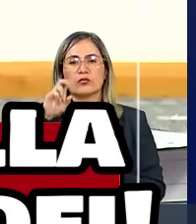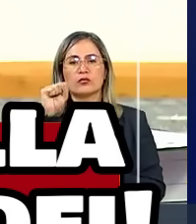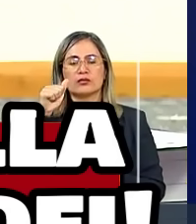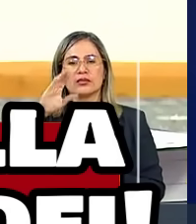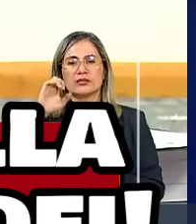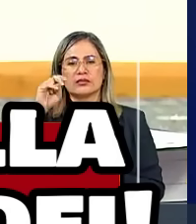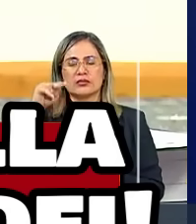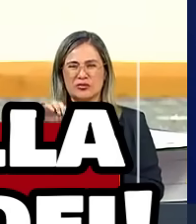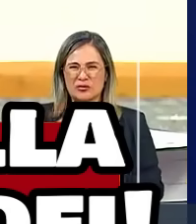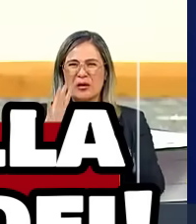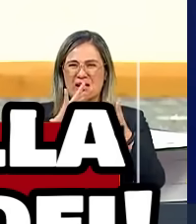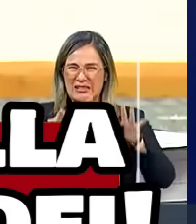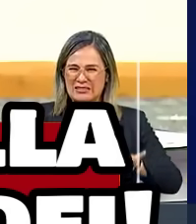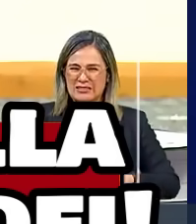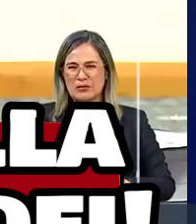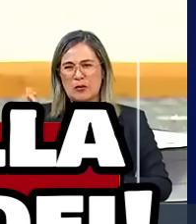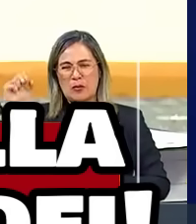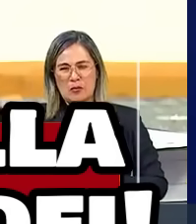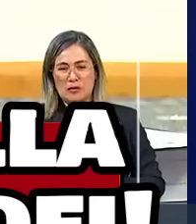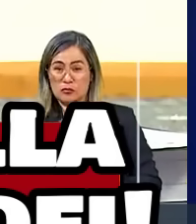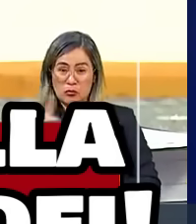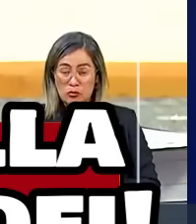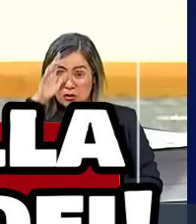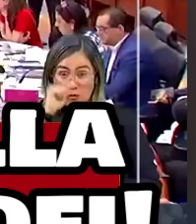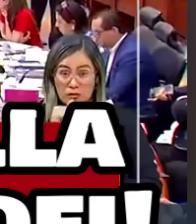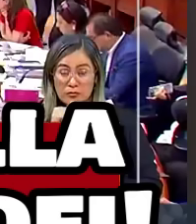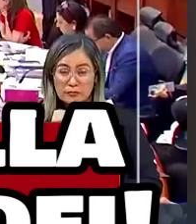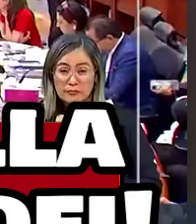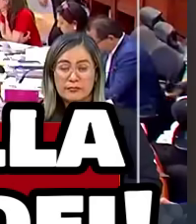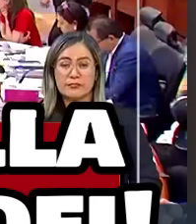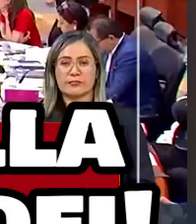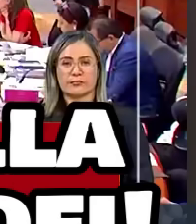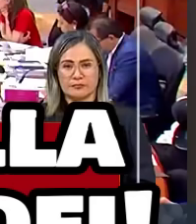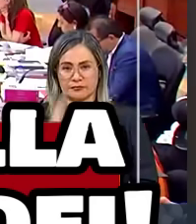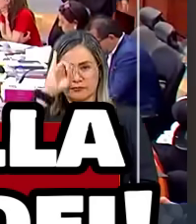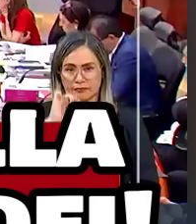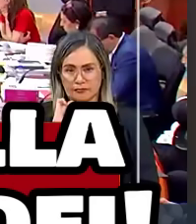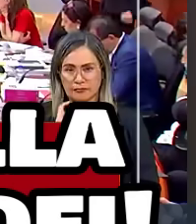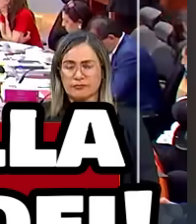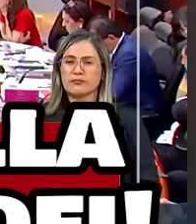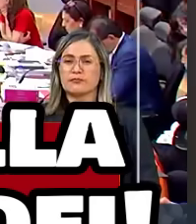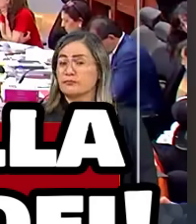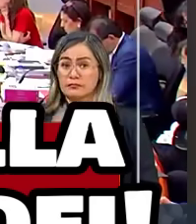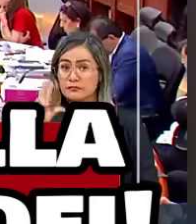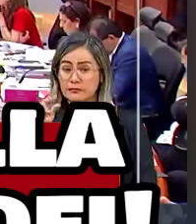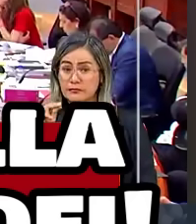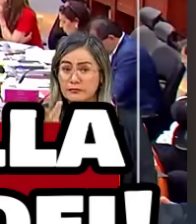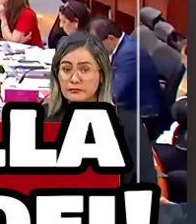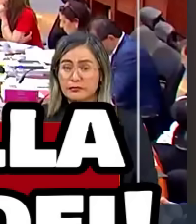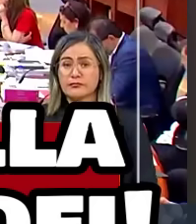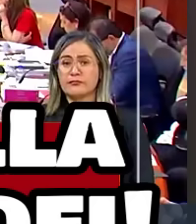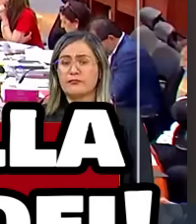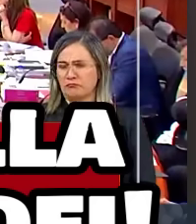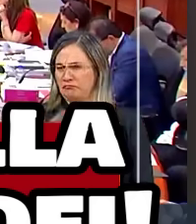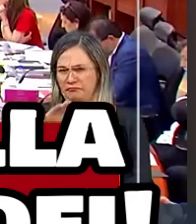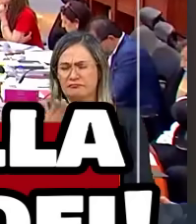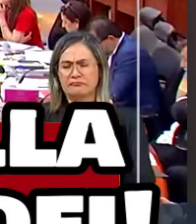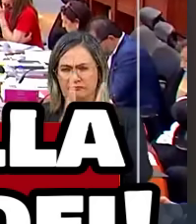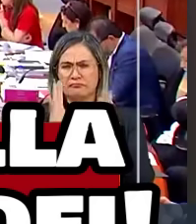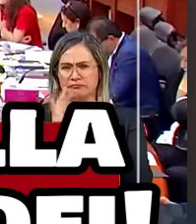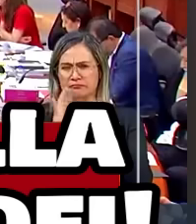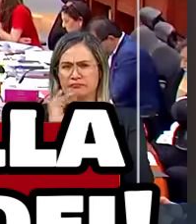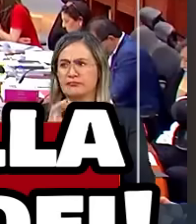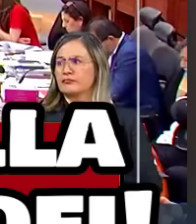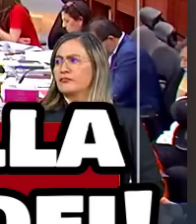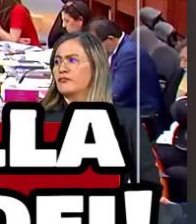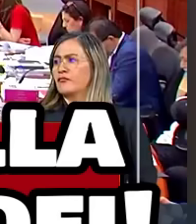escrito presentado por el Partido Acción Nacional. Si todos estamos de acuerdo, ¿sí? ¿No? Adelante.